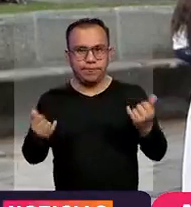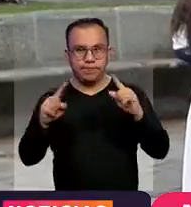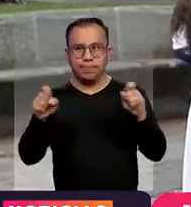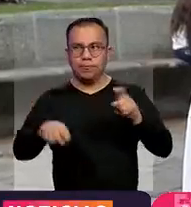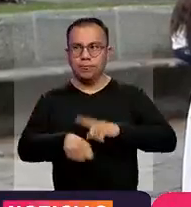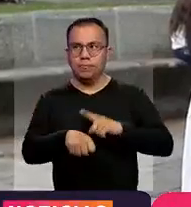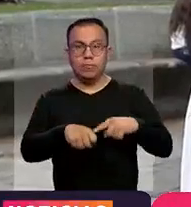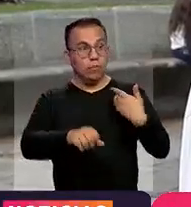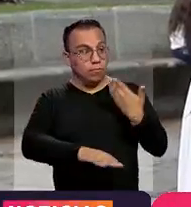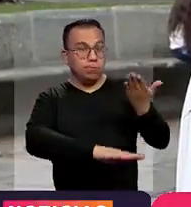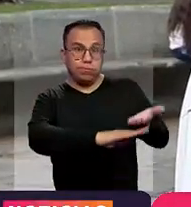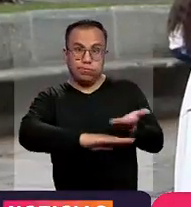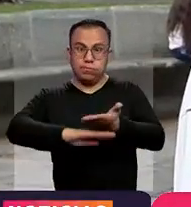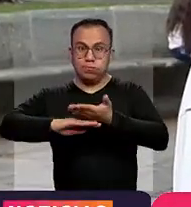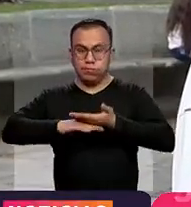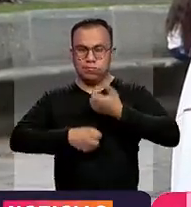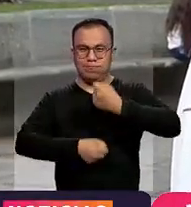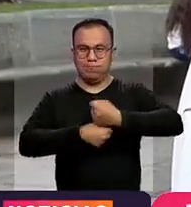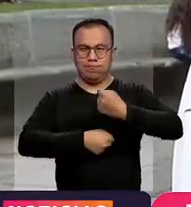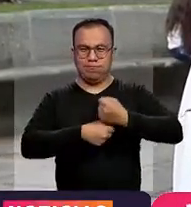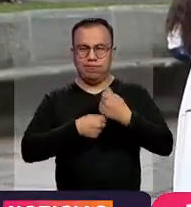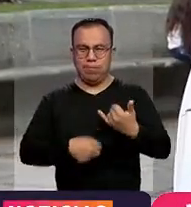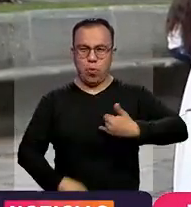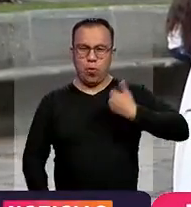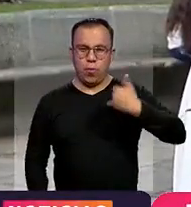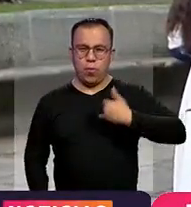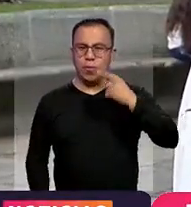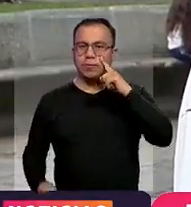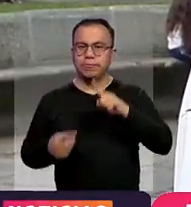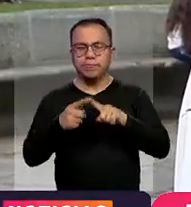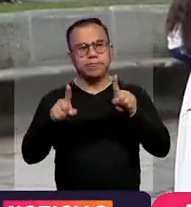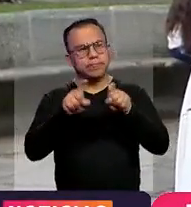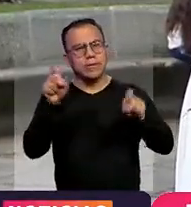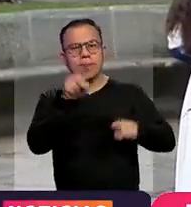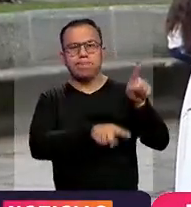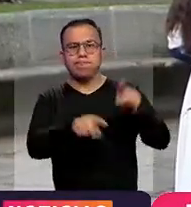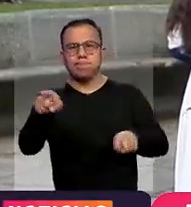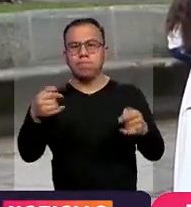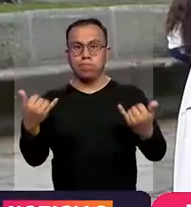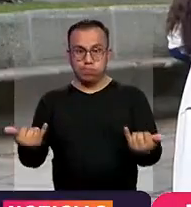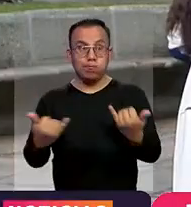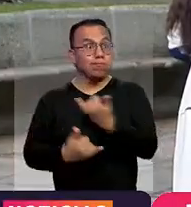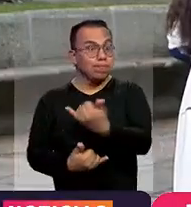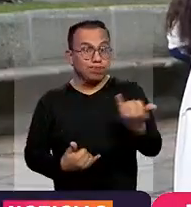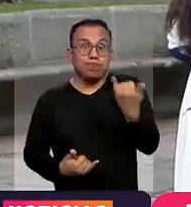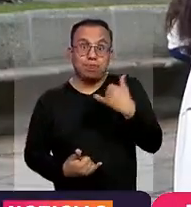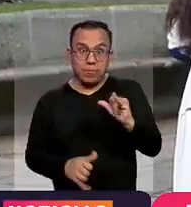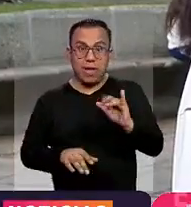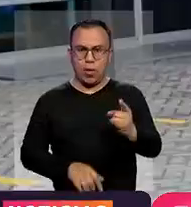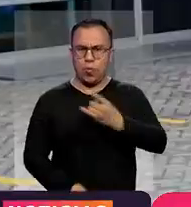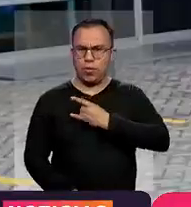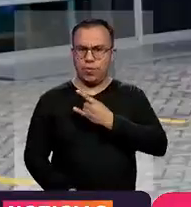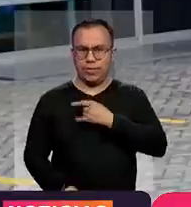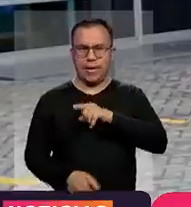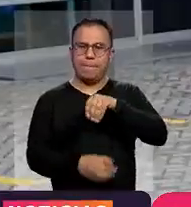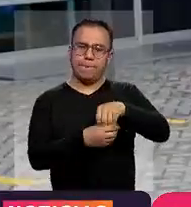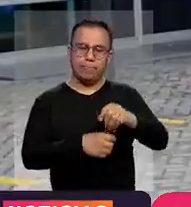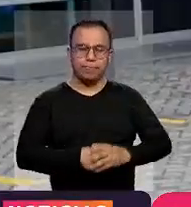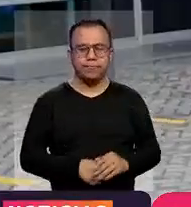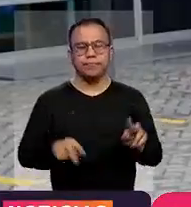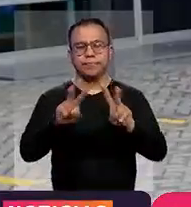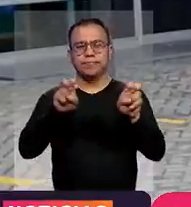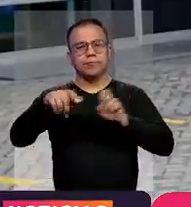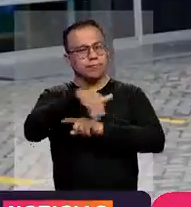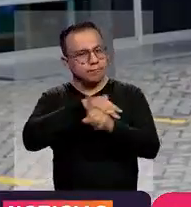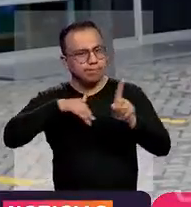En las propuestas laborales hacia los jóvenes, ya que pues hay muchos jóvenes que ya están saliendo a la universidad. Políticos, ambiental